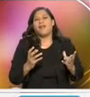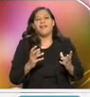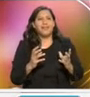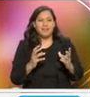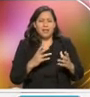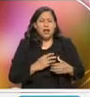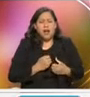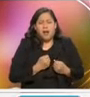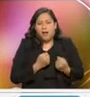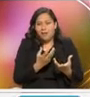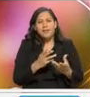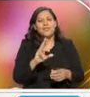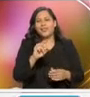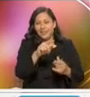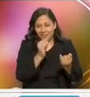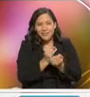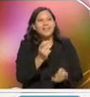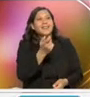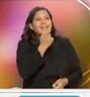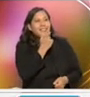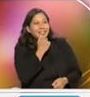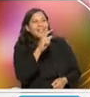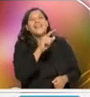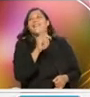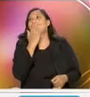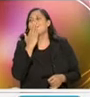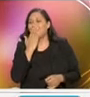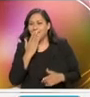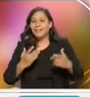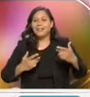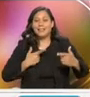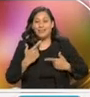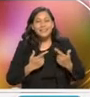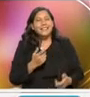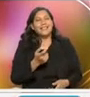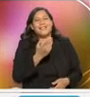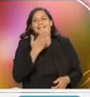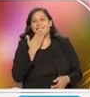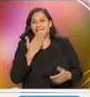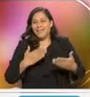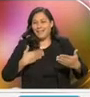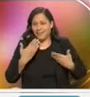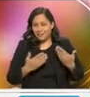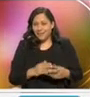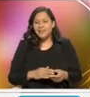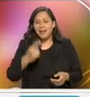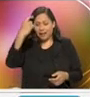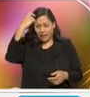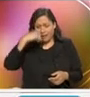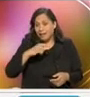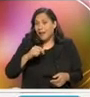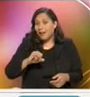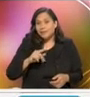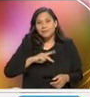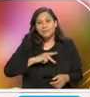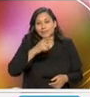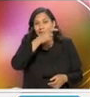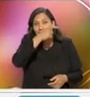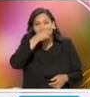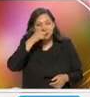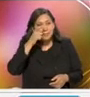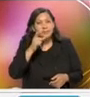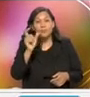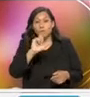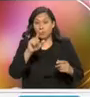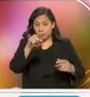del alma. También es reír, divertirte, ¿no? Gozarlo. Y reírnos de lo que todos llevamos dentro, la ambición de